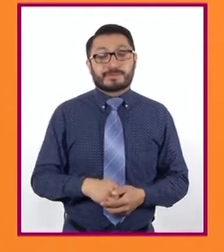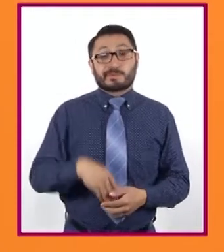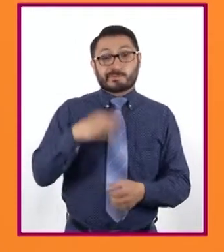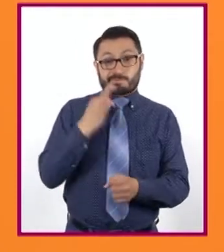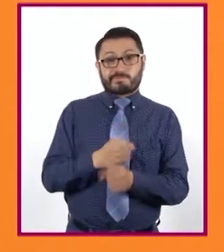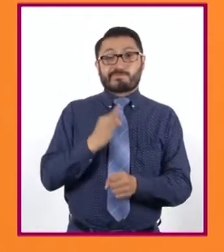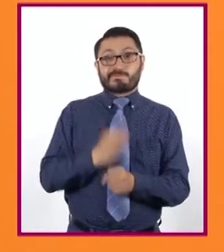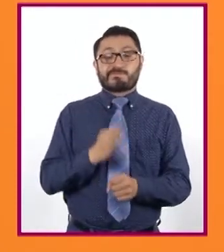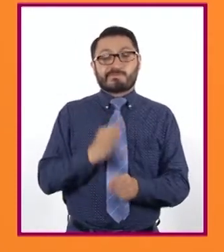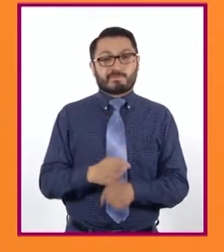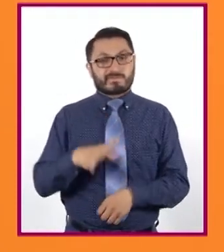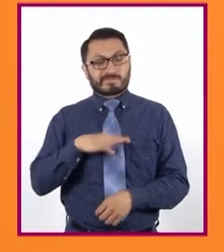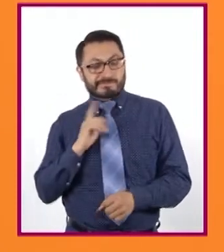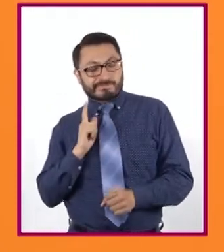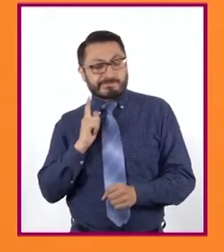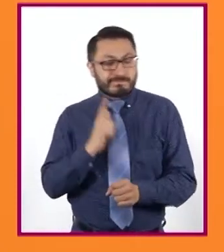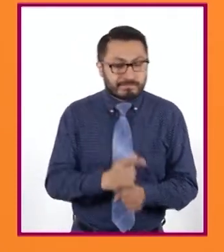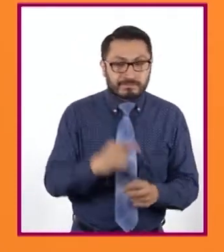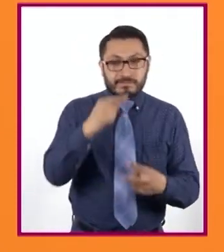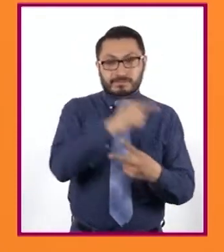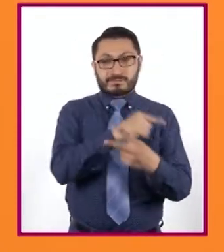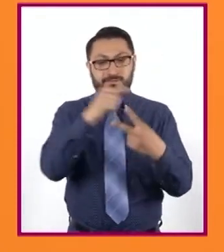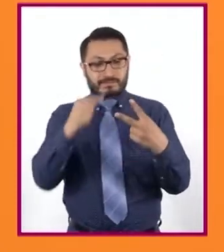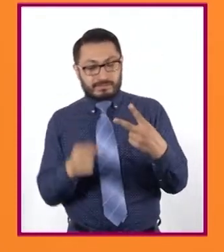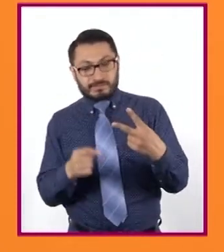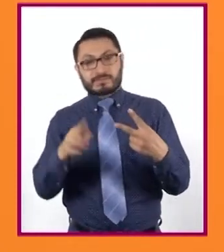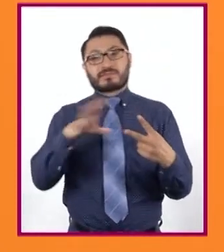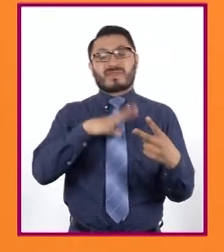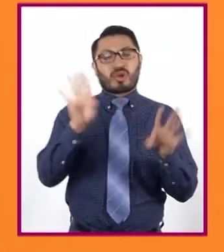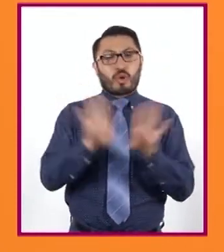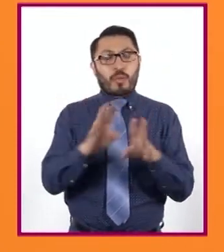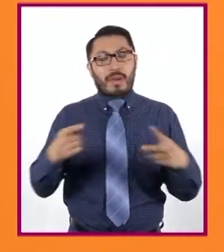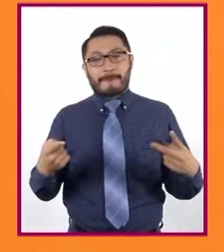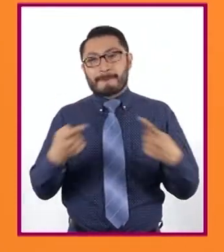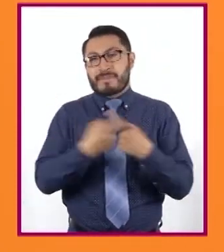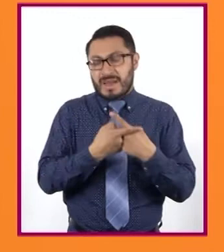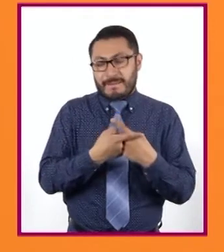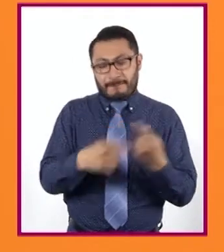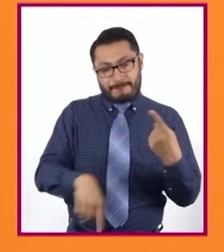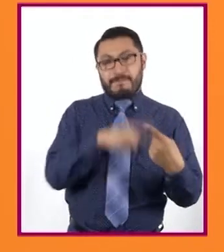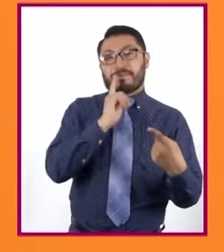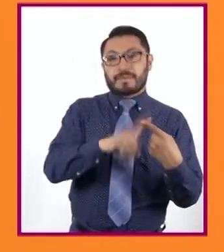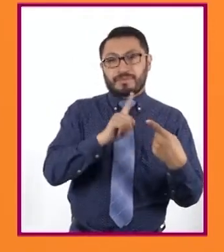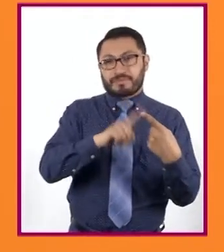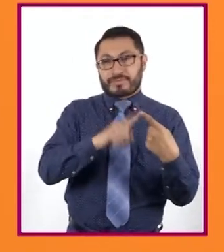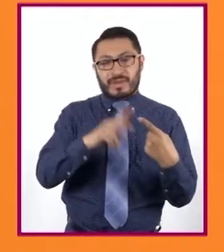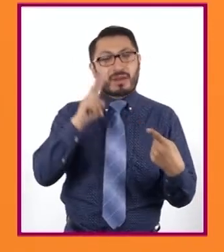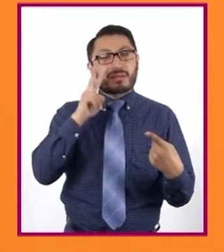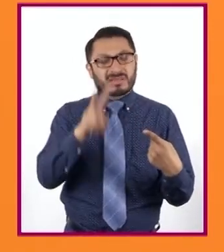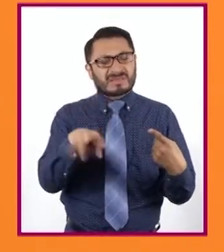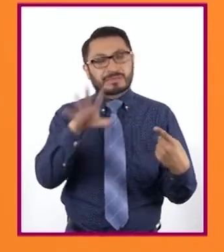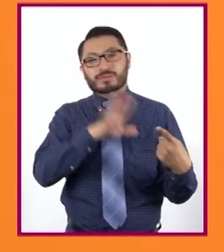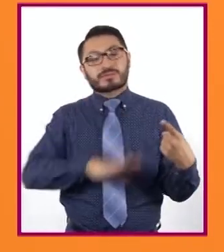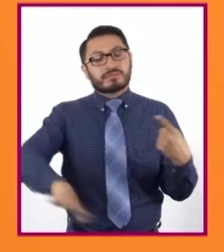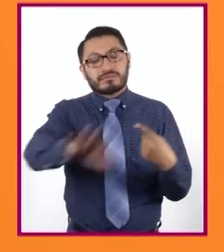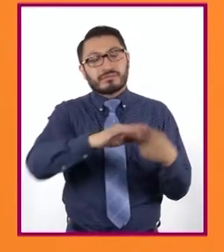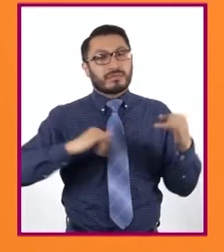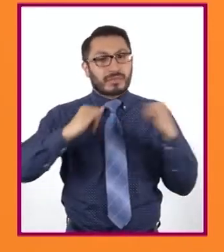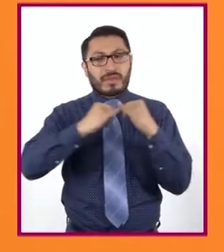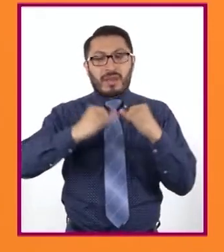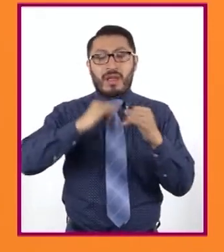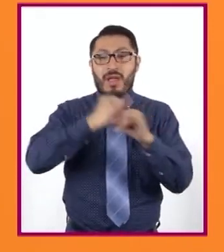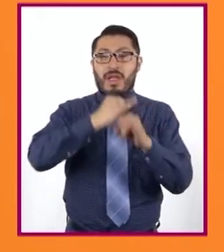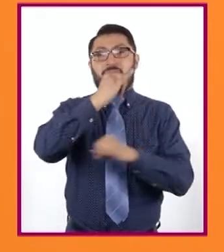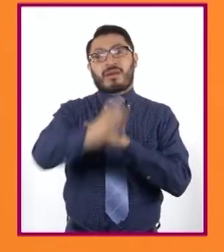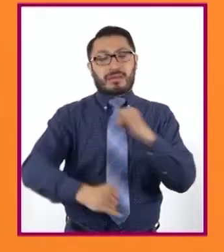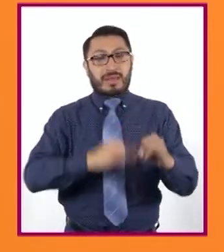Actualmente, encontramos dos tendencias que pueden ser contradictorias. Por un lado, hemos visto que las instituciones a nivel